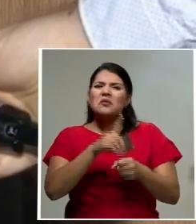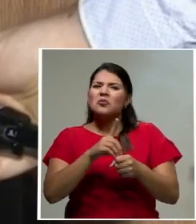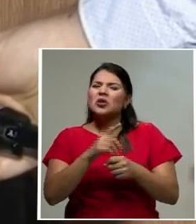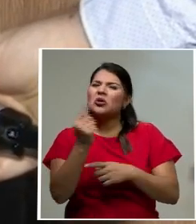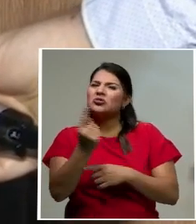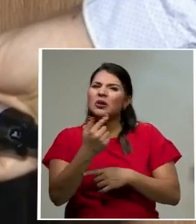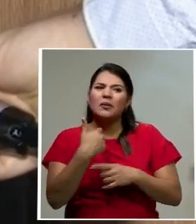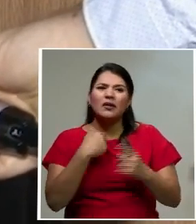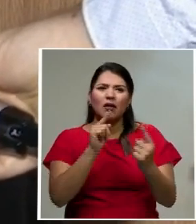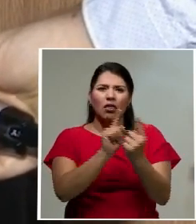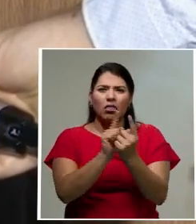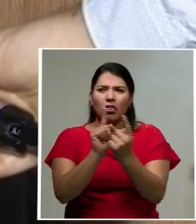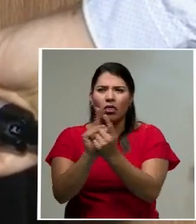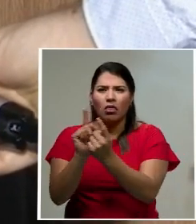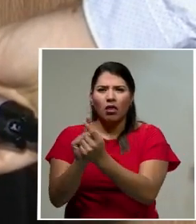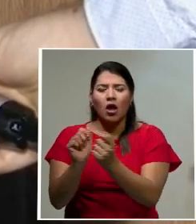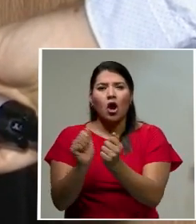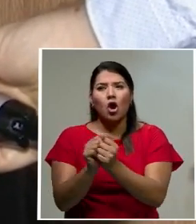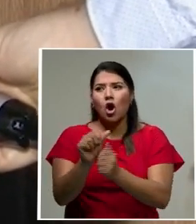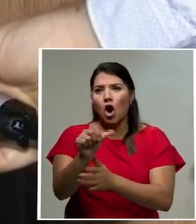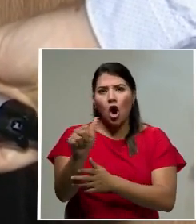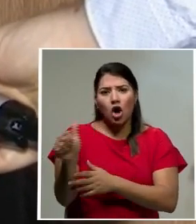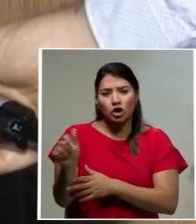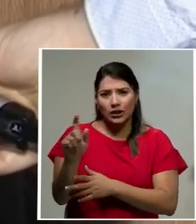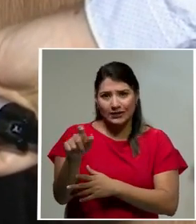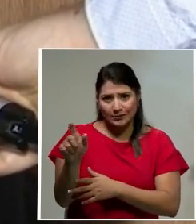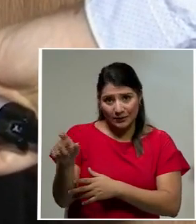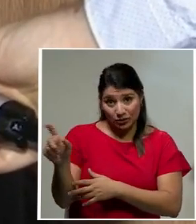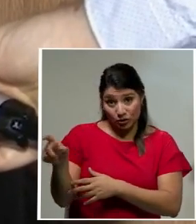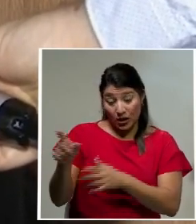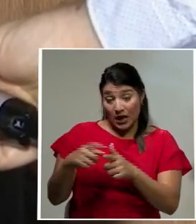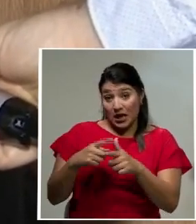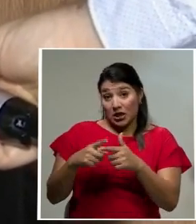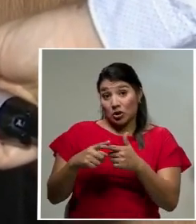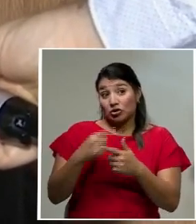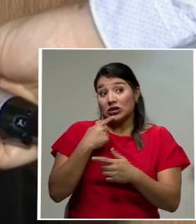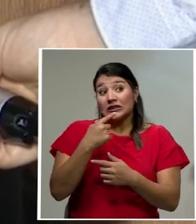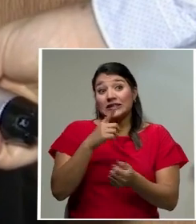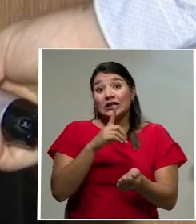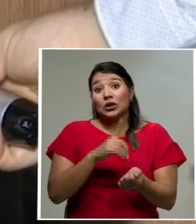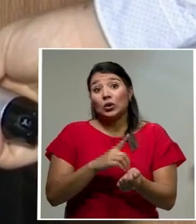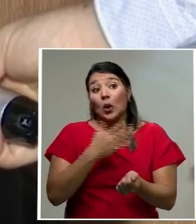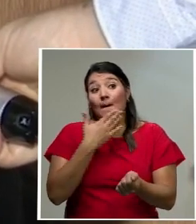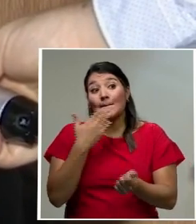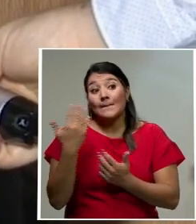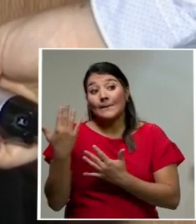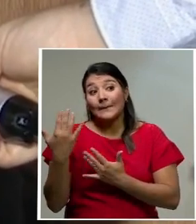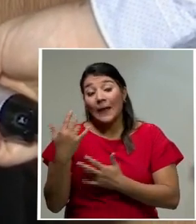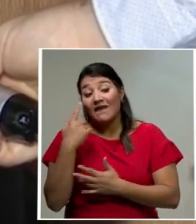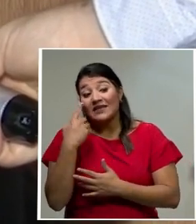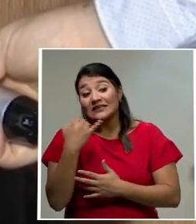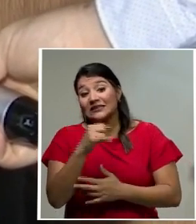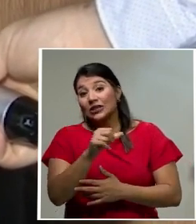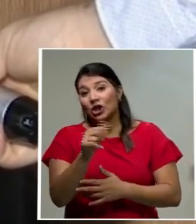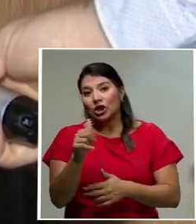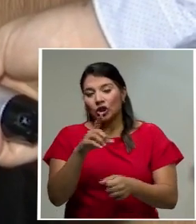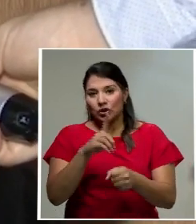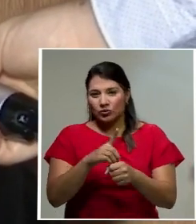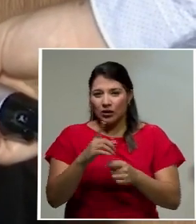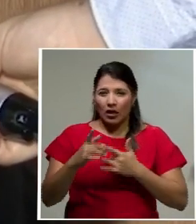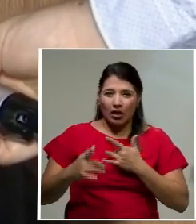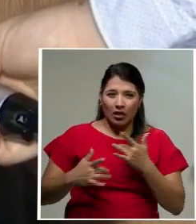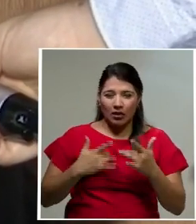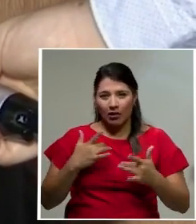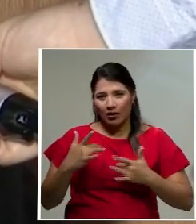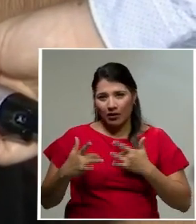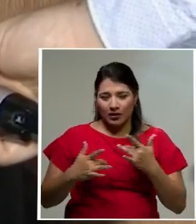actividad, la recomendación del doctor es esperar para ver si algún funcionario presenta síntomas, los que ya